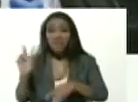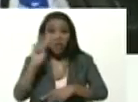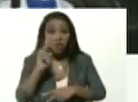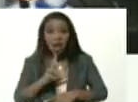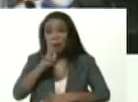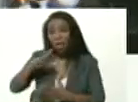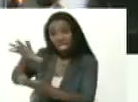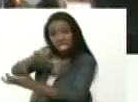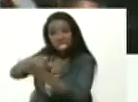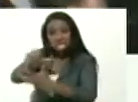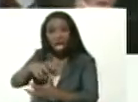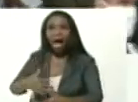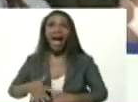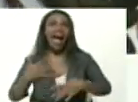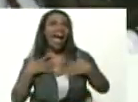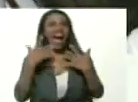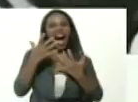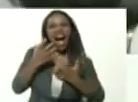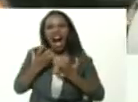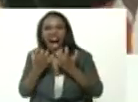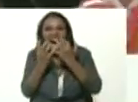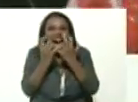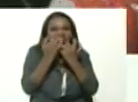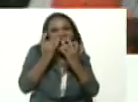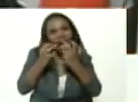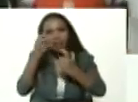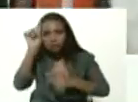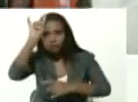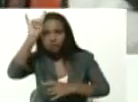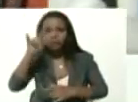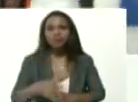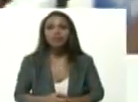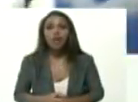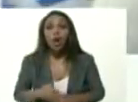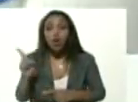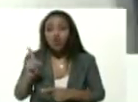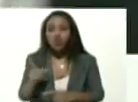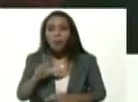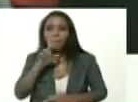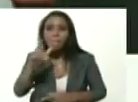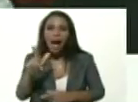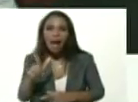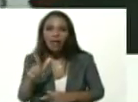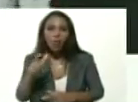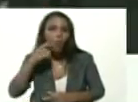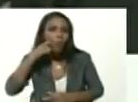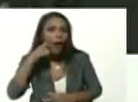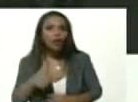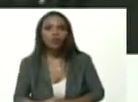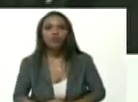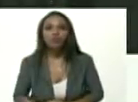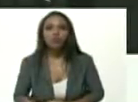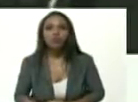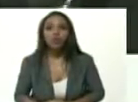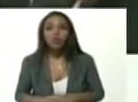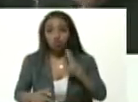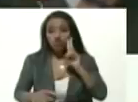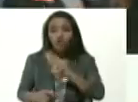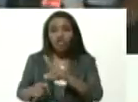su alma desalmada, con su miseria humana. Yo he visto los artículos,